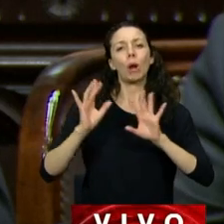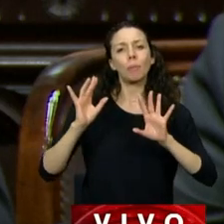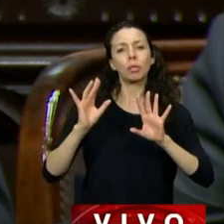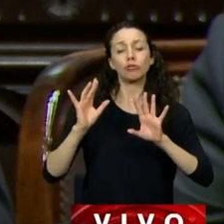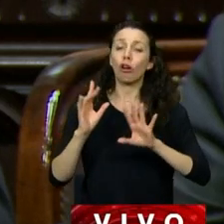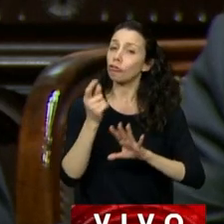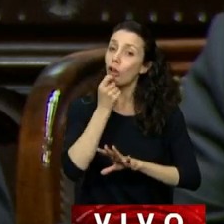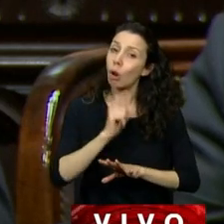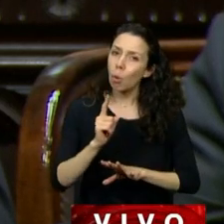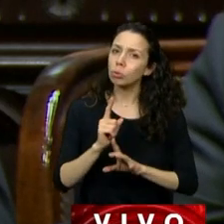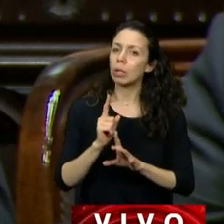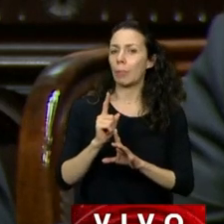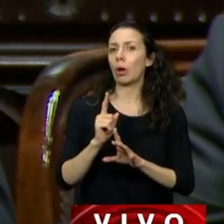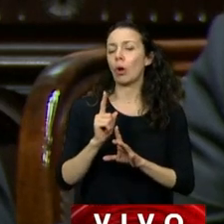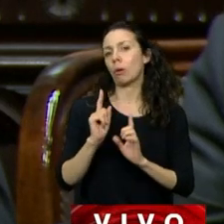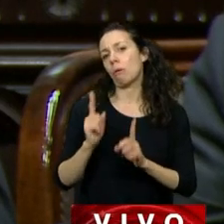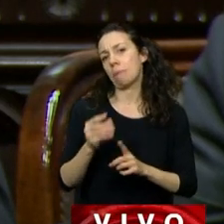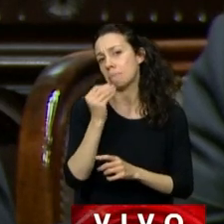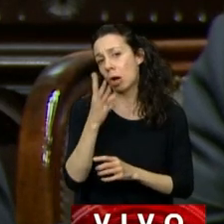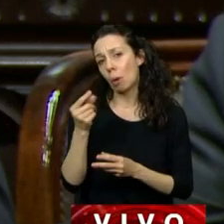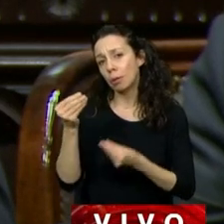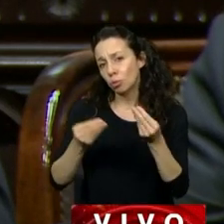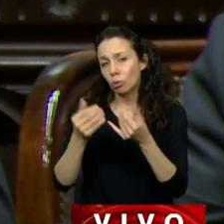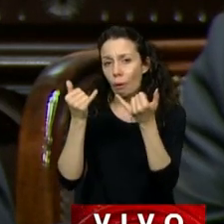me parece que es mejor tener presupuesto.